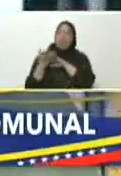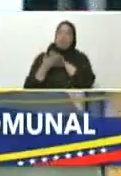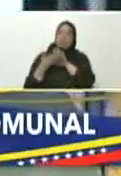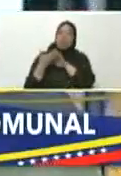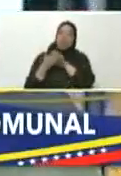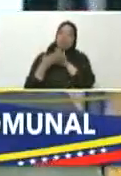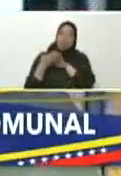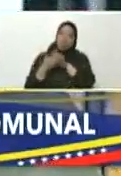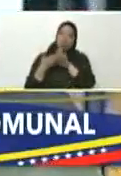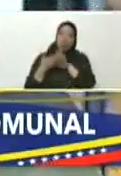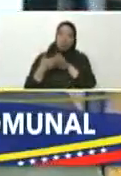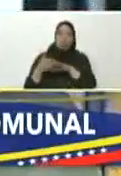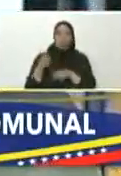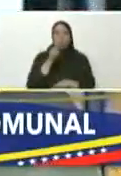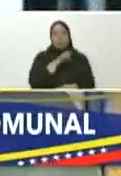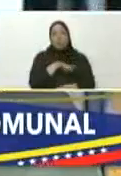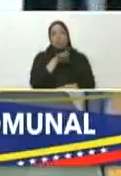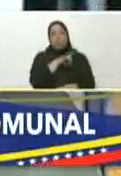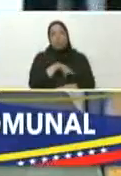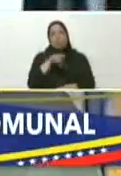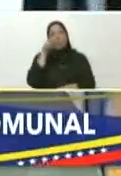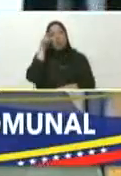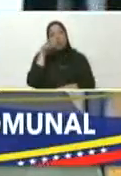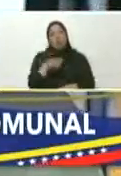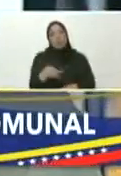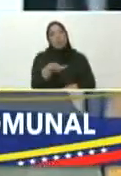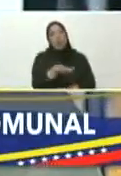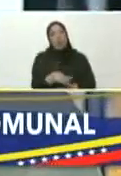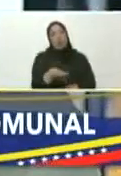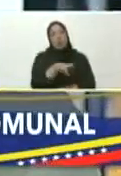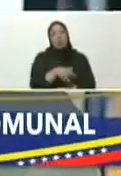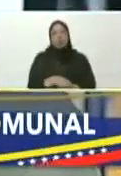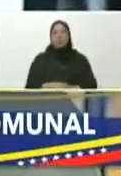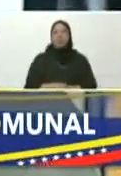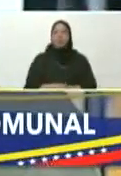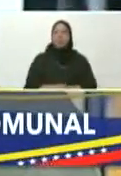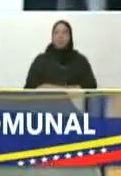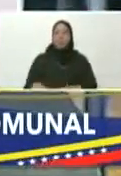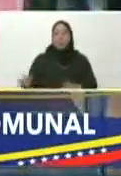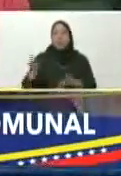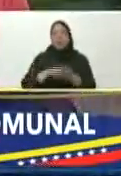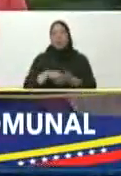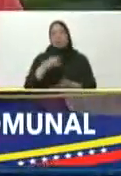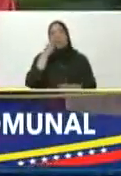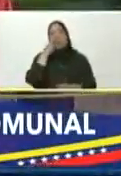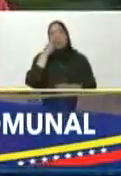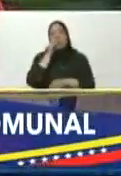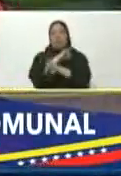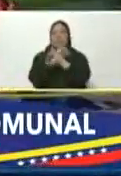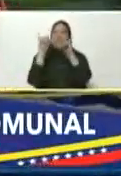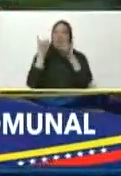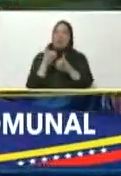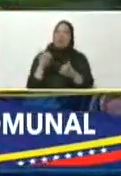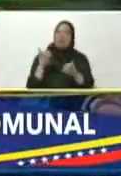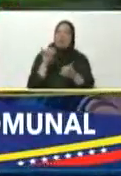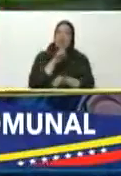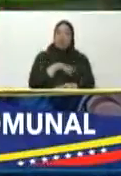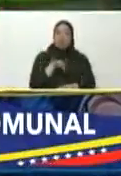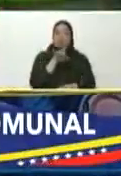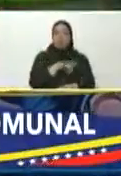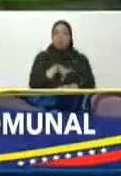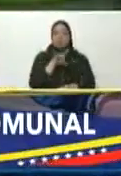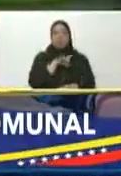problemas más sentidos de este pueblo. Así que yo, repito, estoy feliz, contento de poder